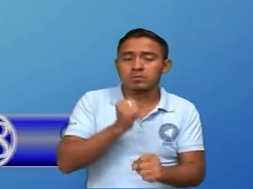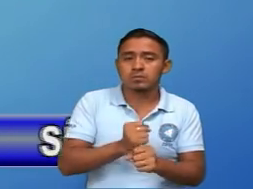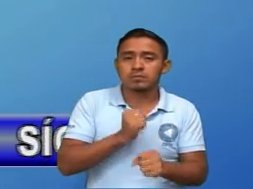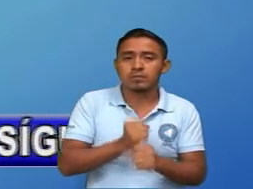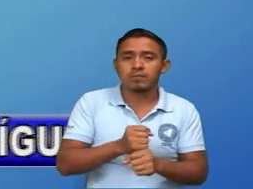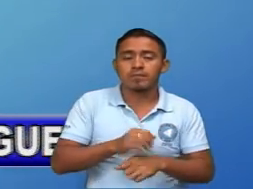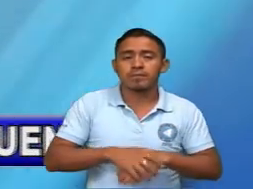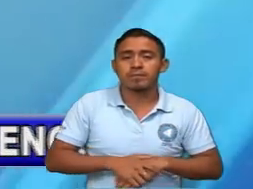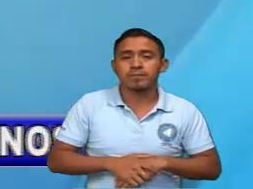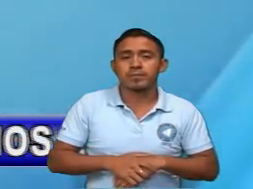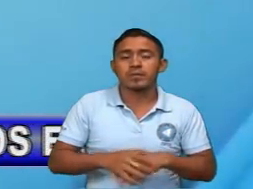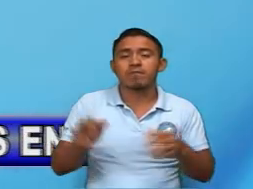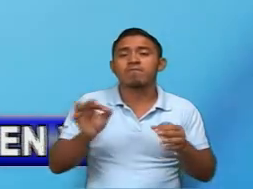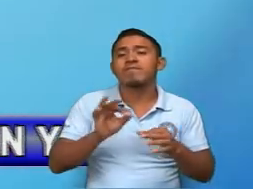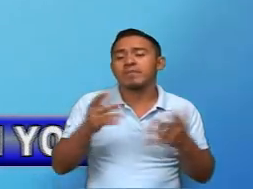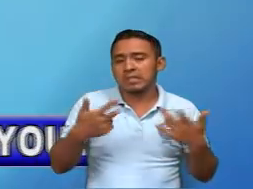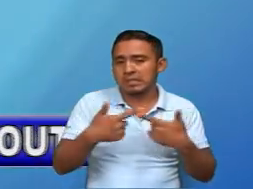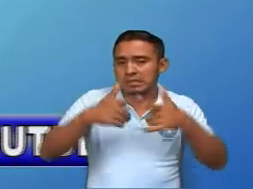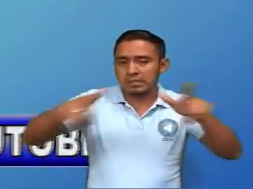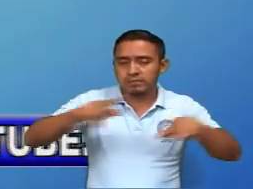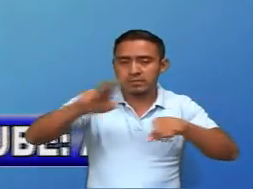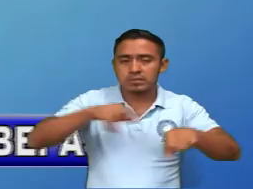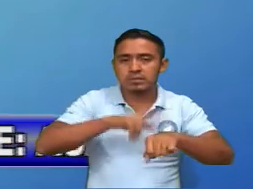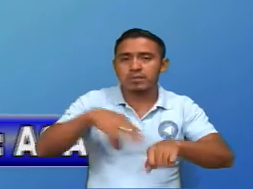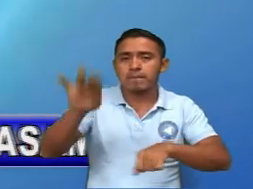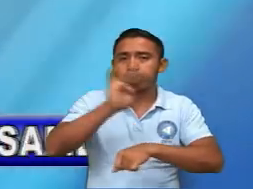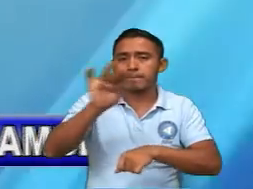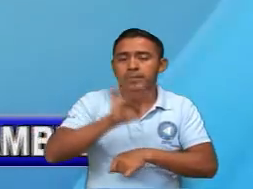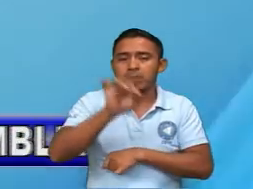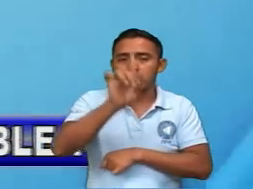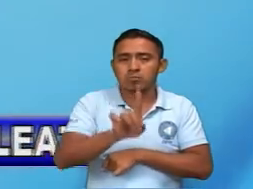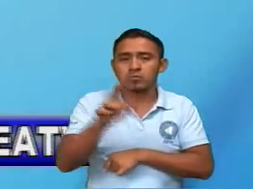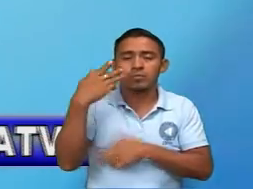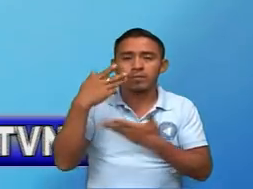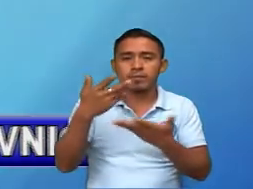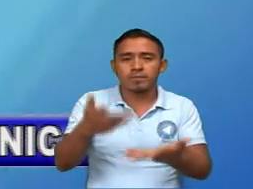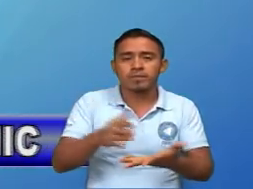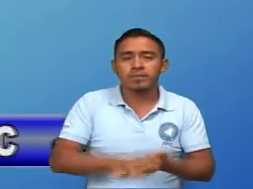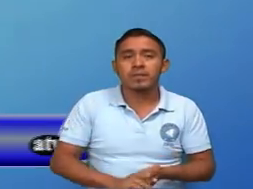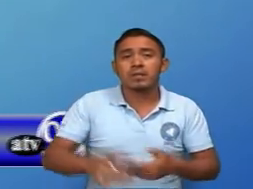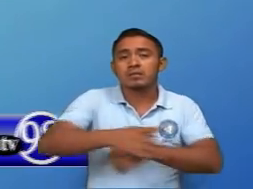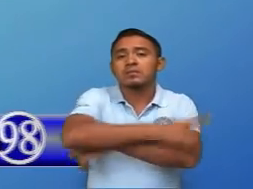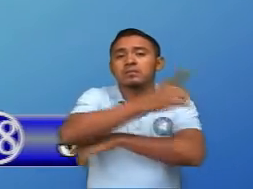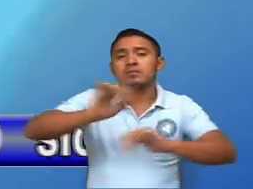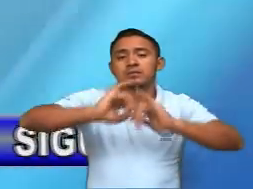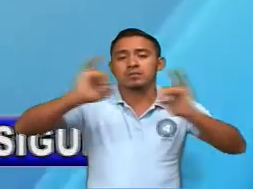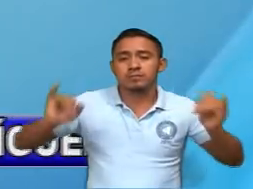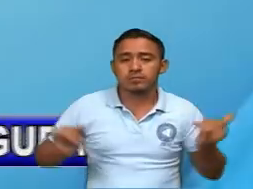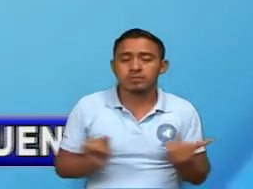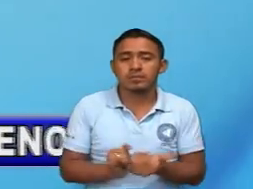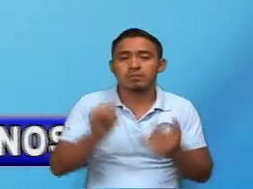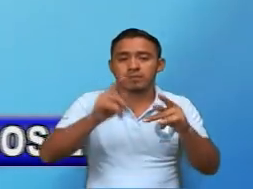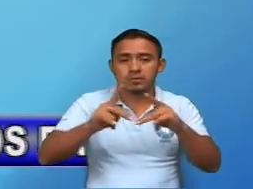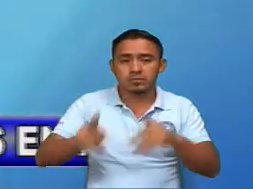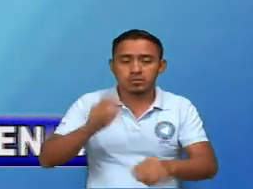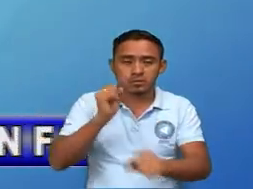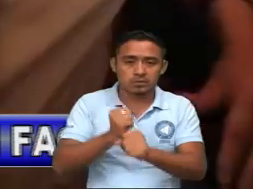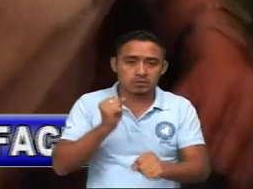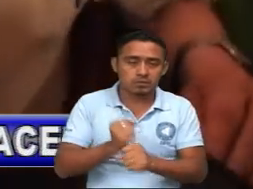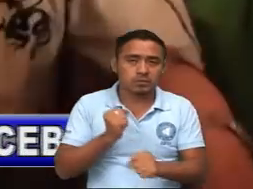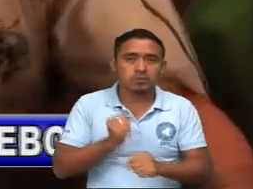Trabajo, feriado nacional el día 1 de mayo, Día Internacional de los